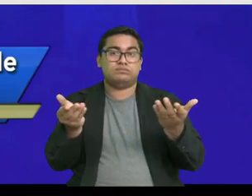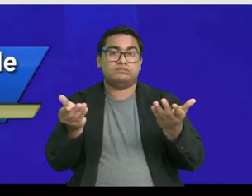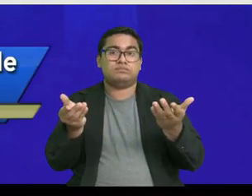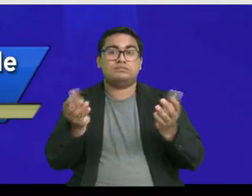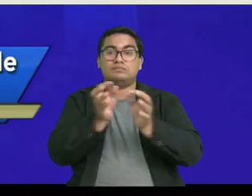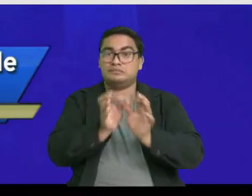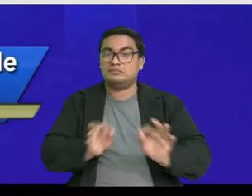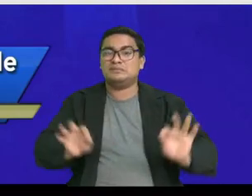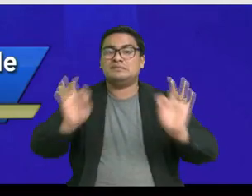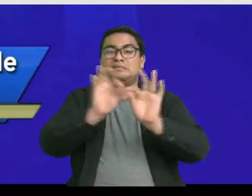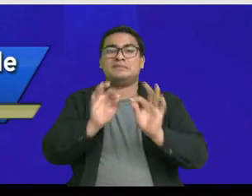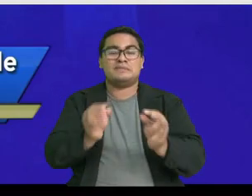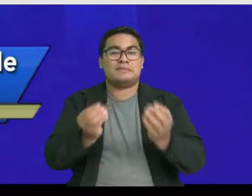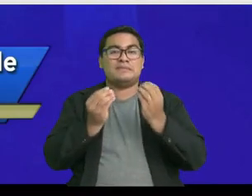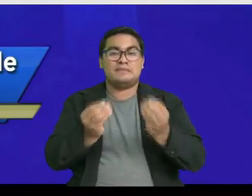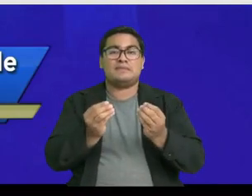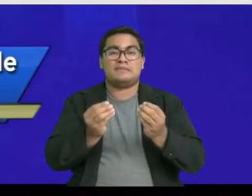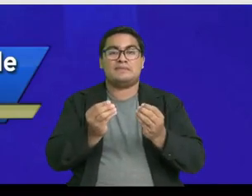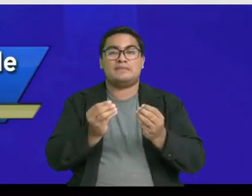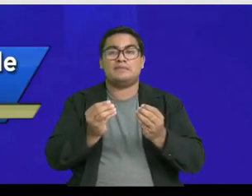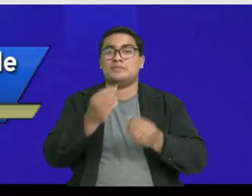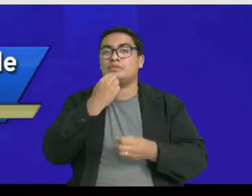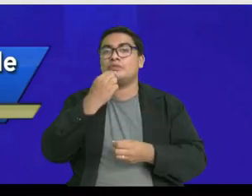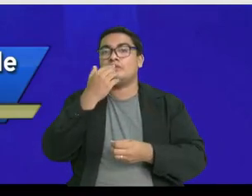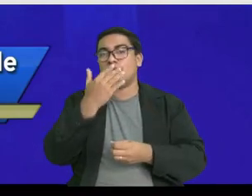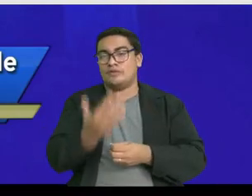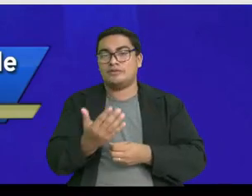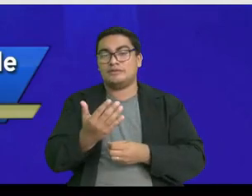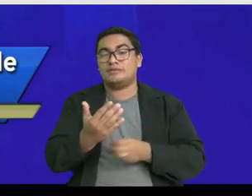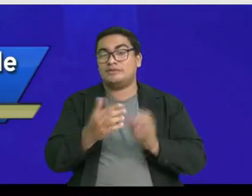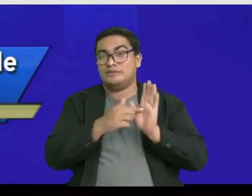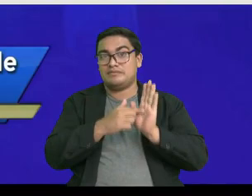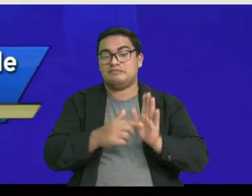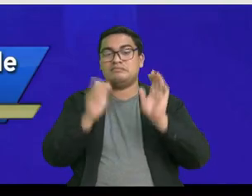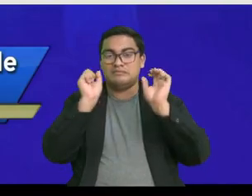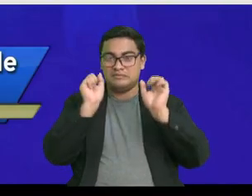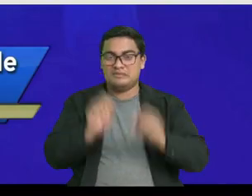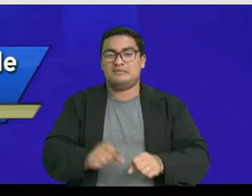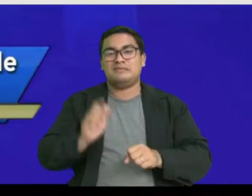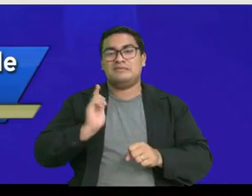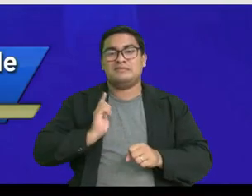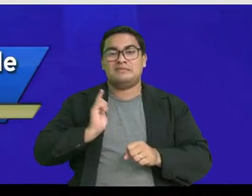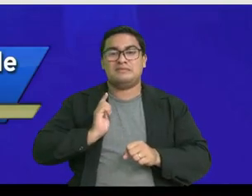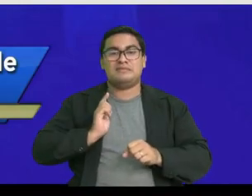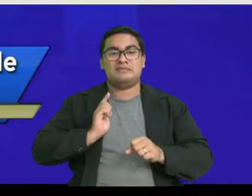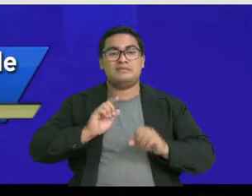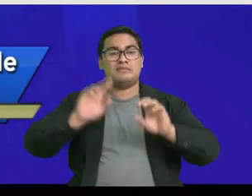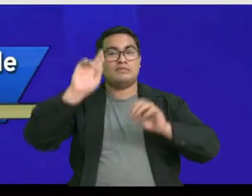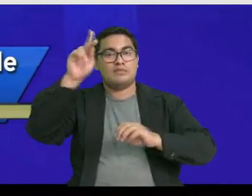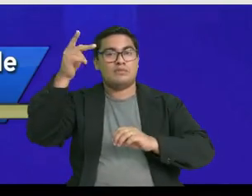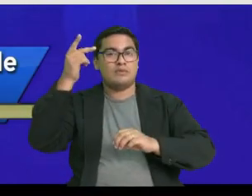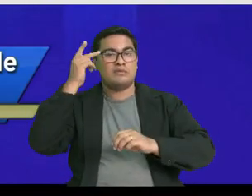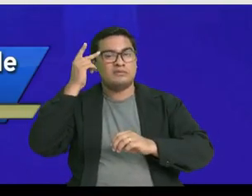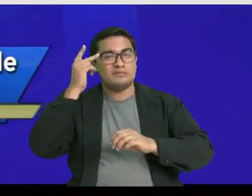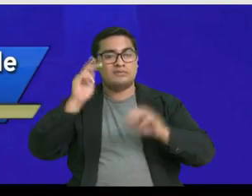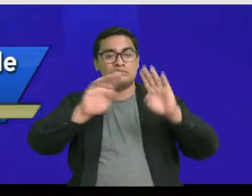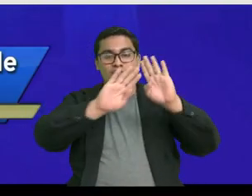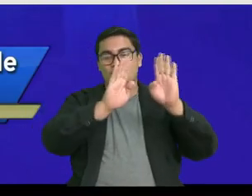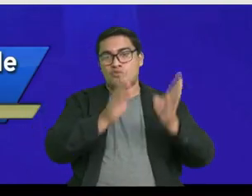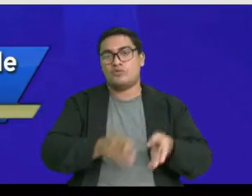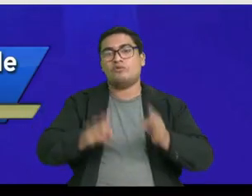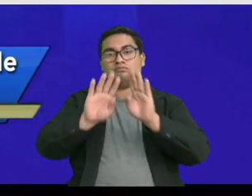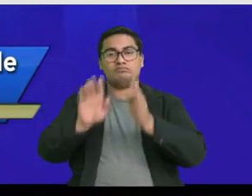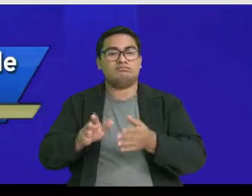digo, muy importante, porque podemos tener la participación política, el acceso